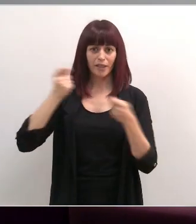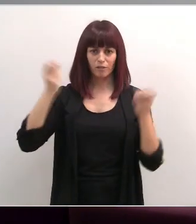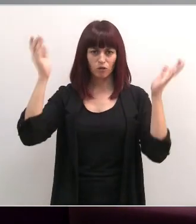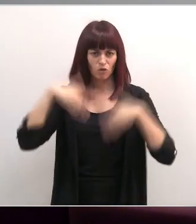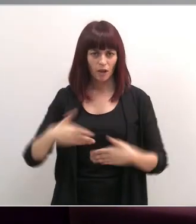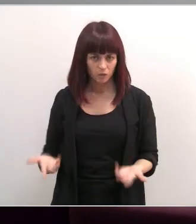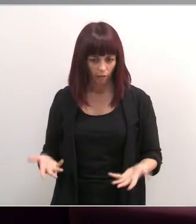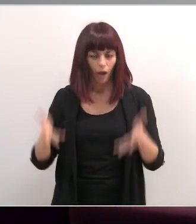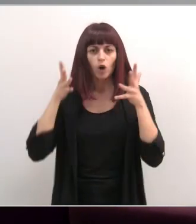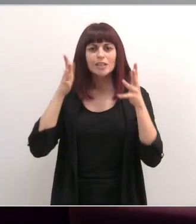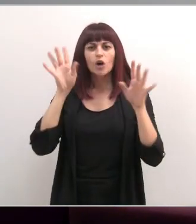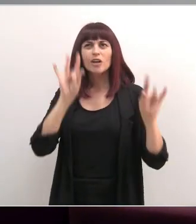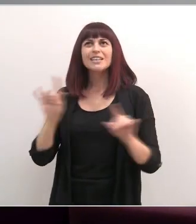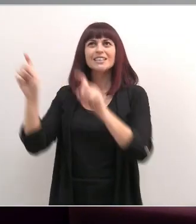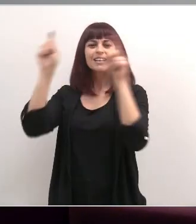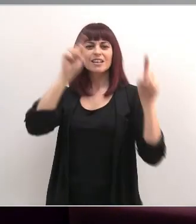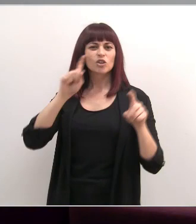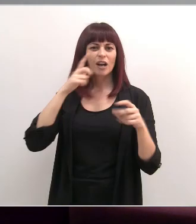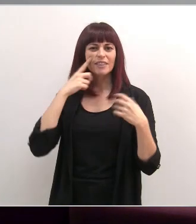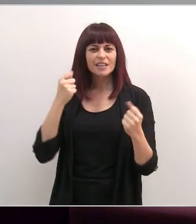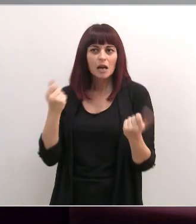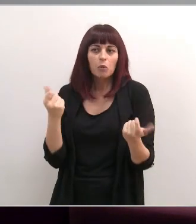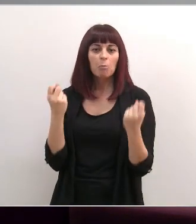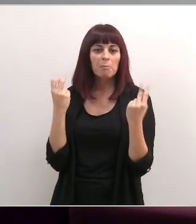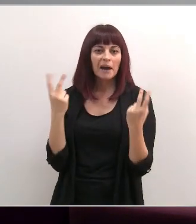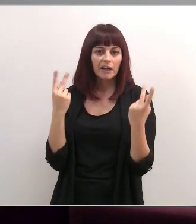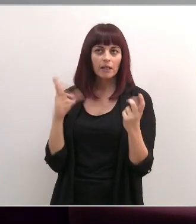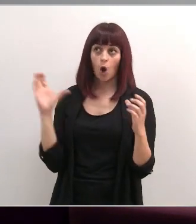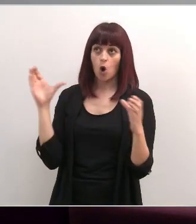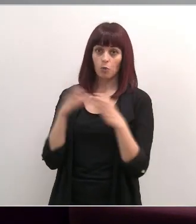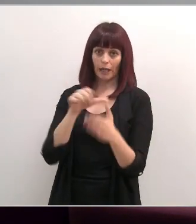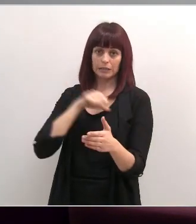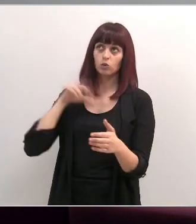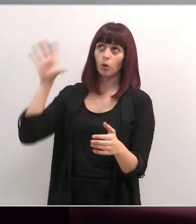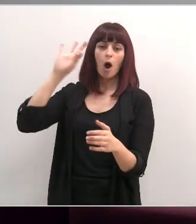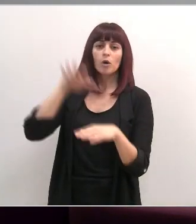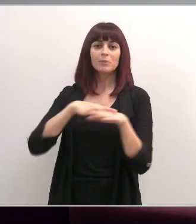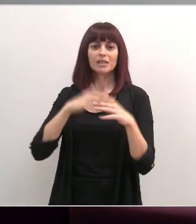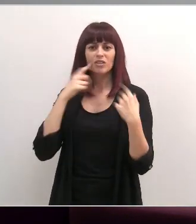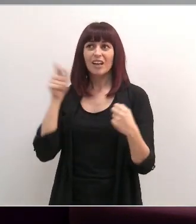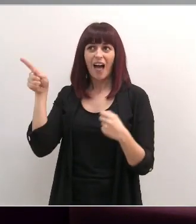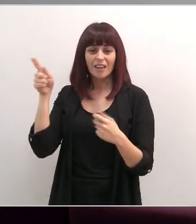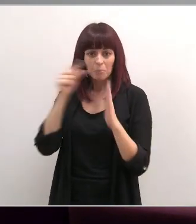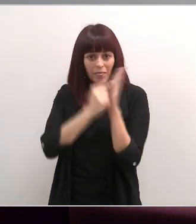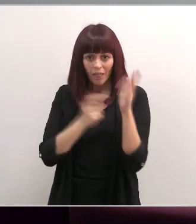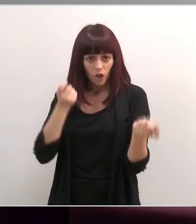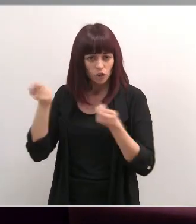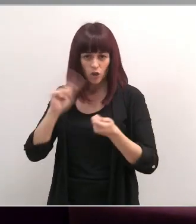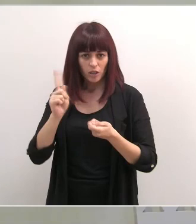sirven entonces los consejos interterritoriales de salud entre las comunidades autónomas y el Ministerio de Sanidad? ¿No coordinan ahí las medidas?